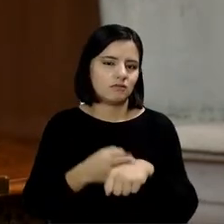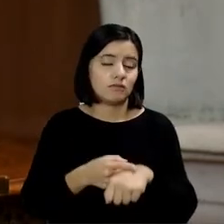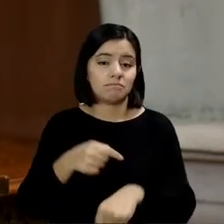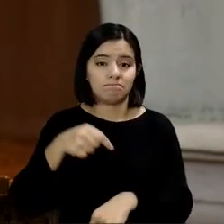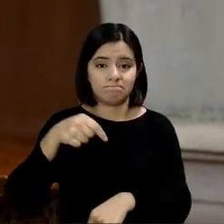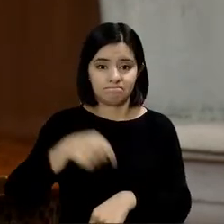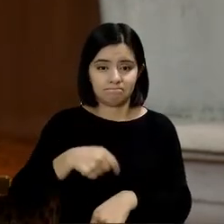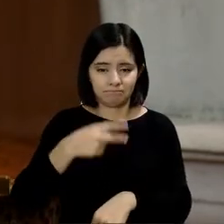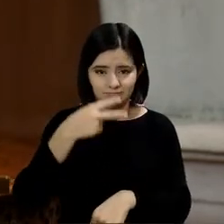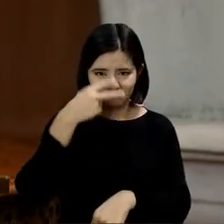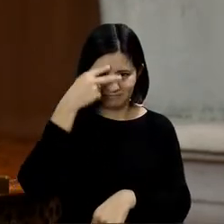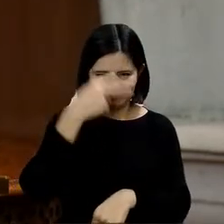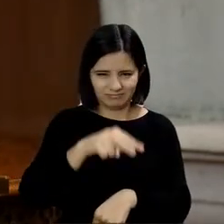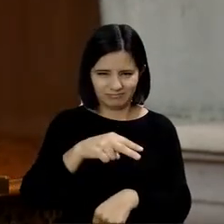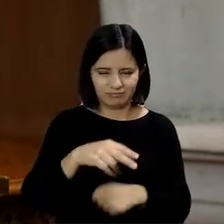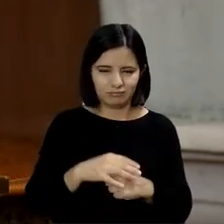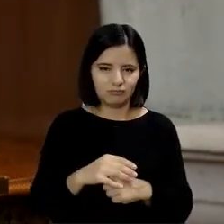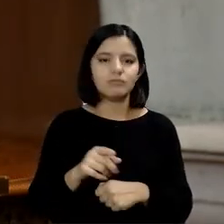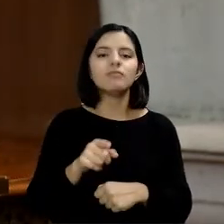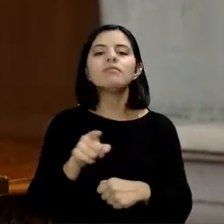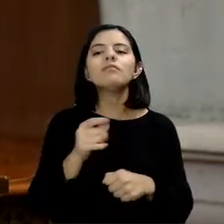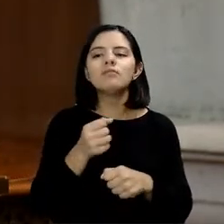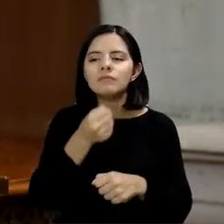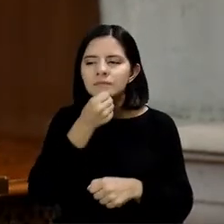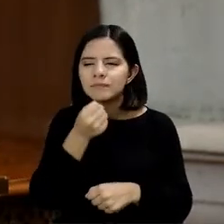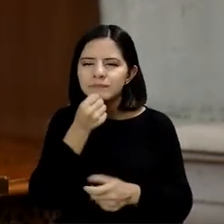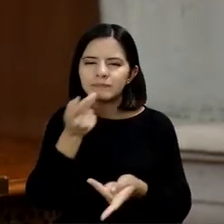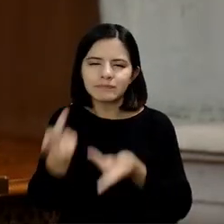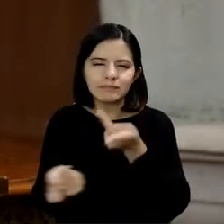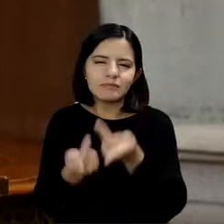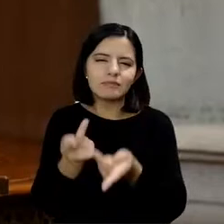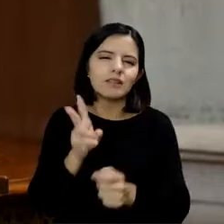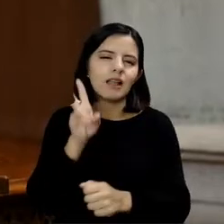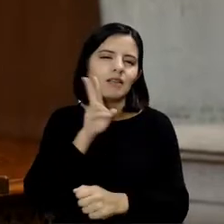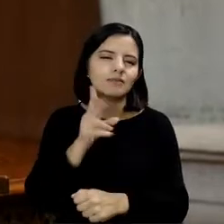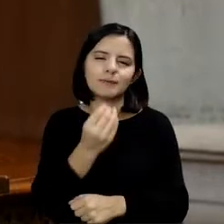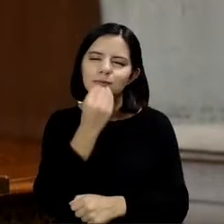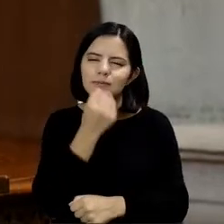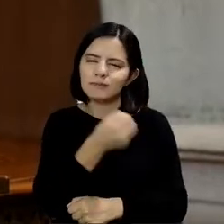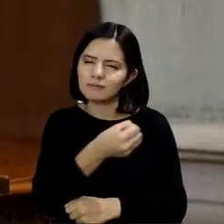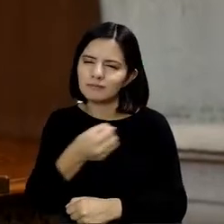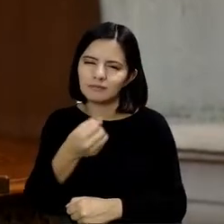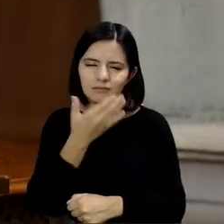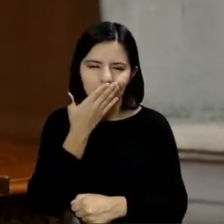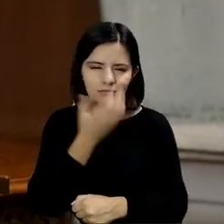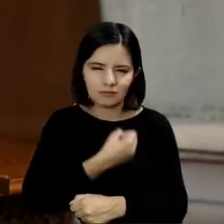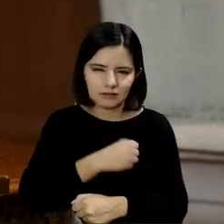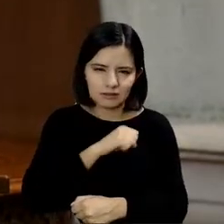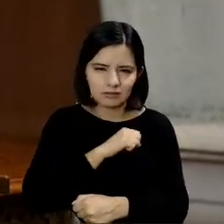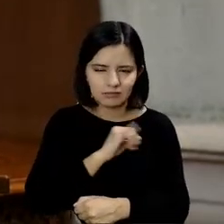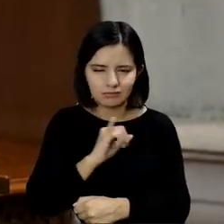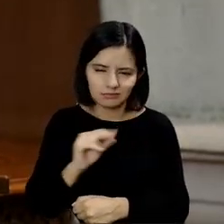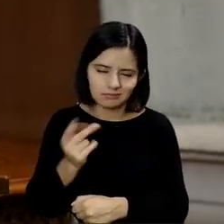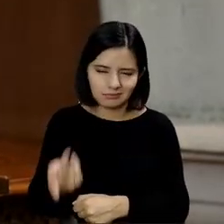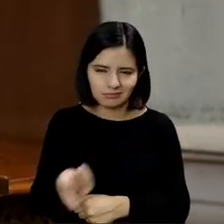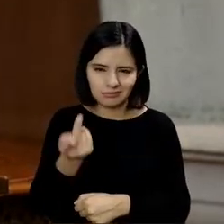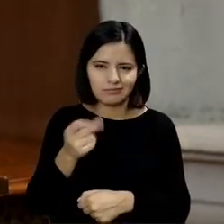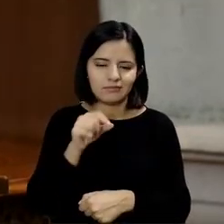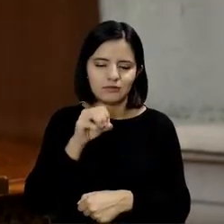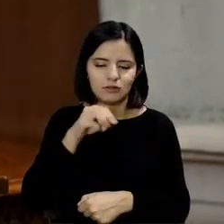y Nutrición de Medio Camino del 2020, realizada por el Instituto Nacional de Salud Pública y la Secretaría de